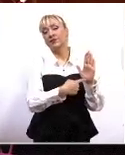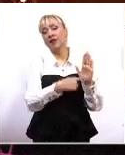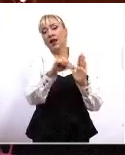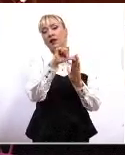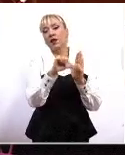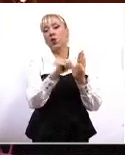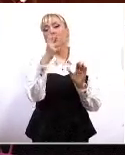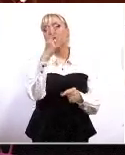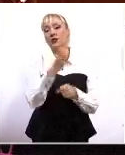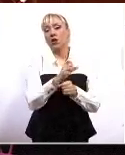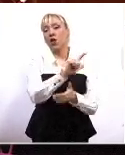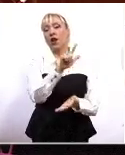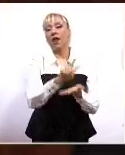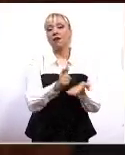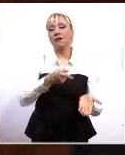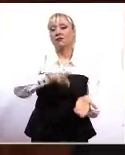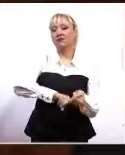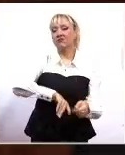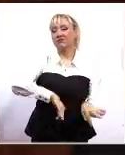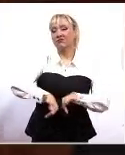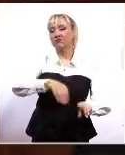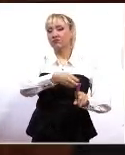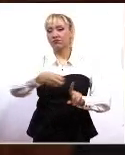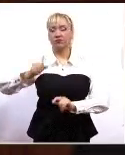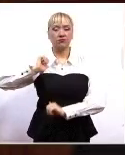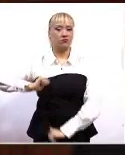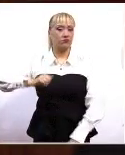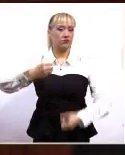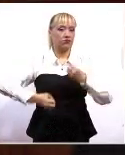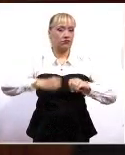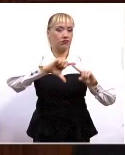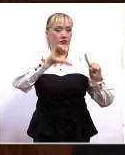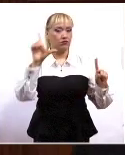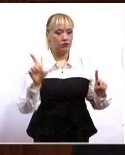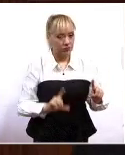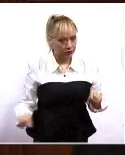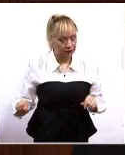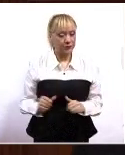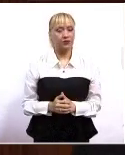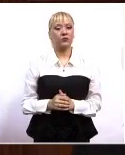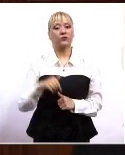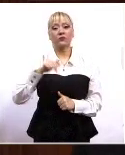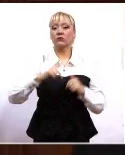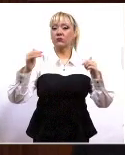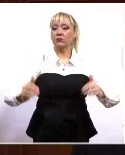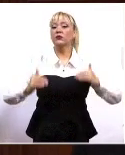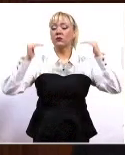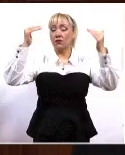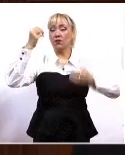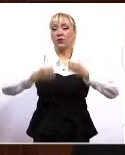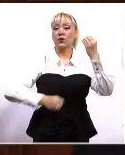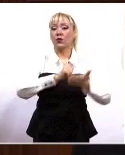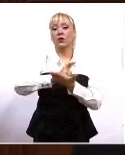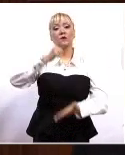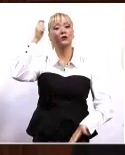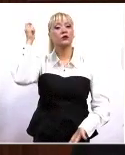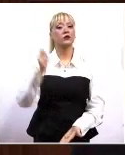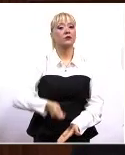artículo 3 de la Ley Orgánica del Poder Judicial de la Federación, la Suprema Corte de